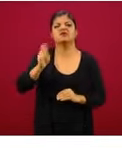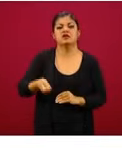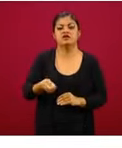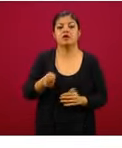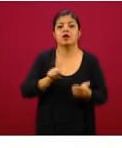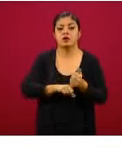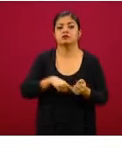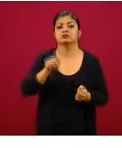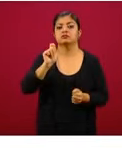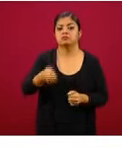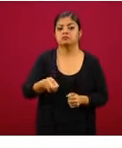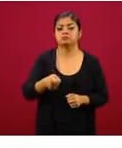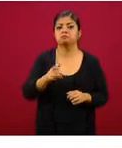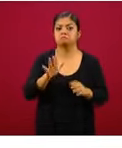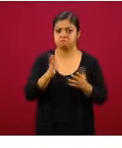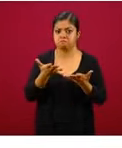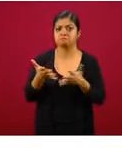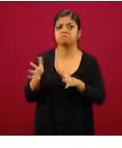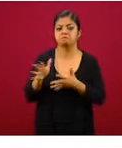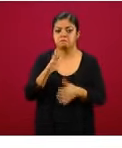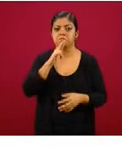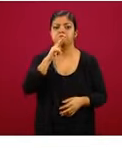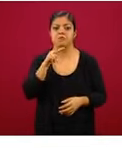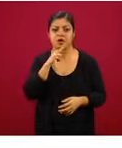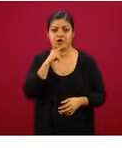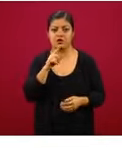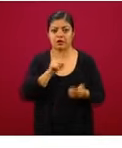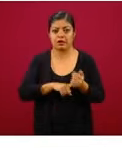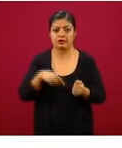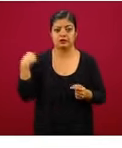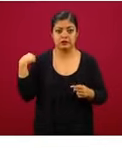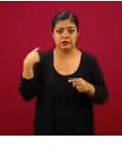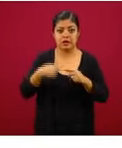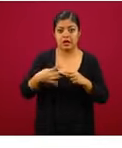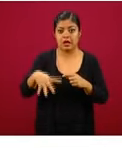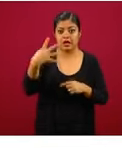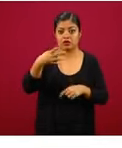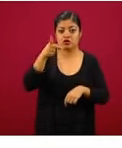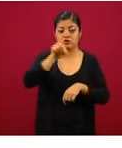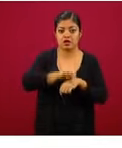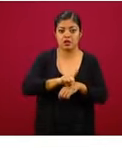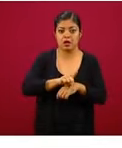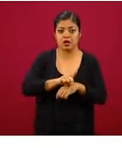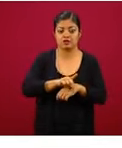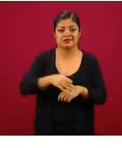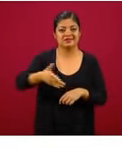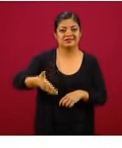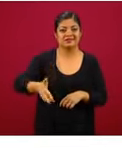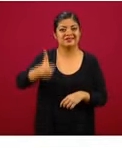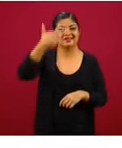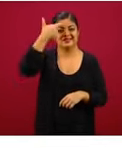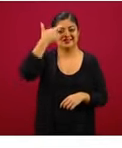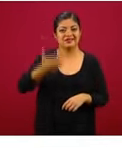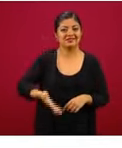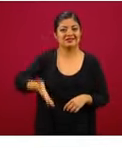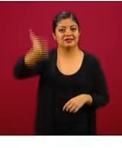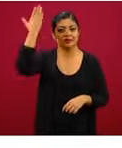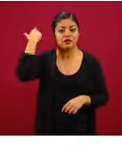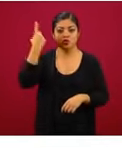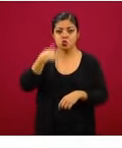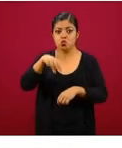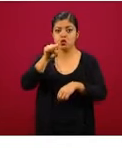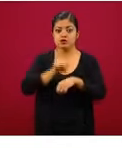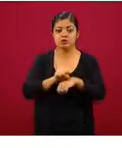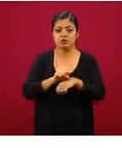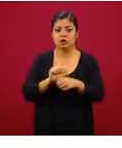que esa tasa de incidencia se estabilizó, o sea que los casos en los últimos 14 días comparados en cómo los tenían una